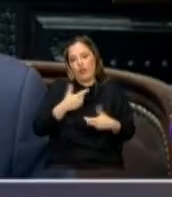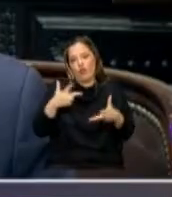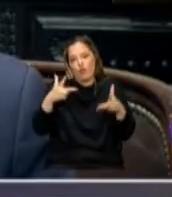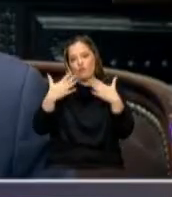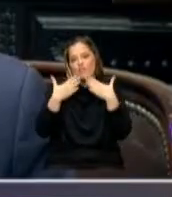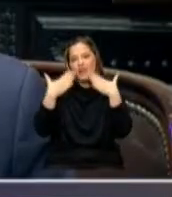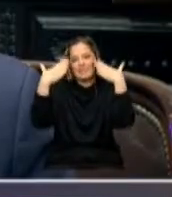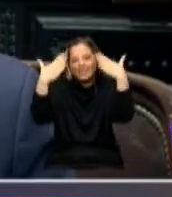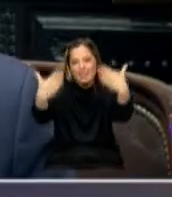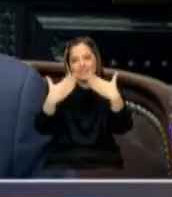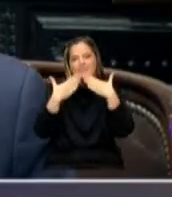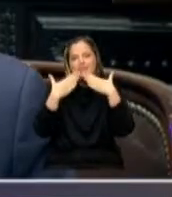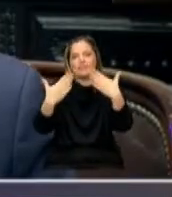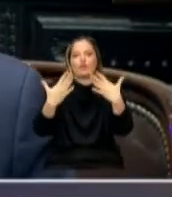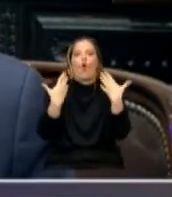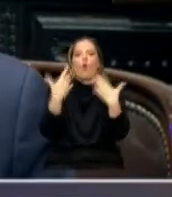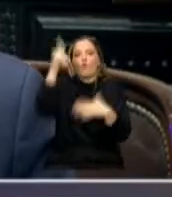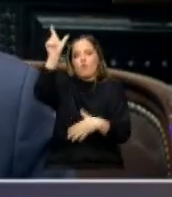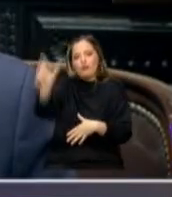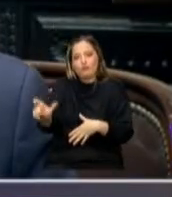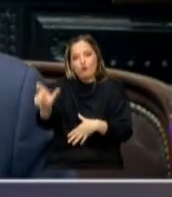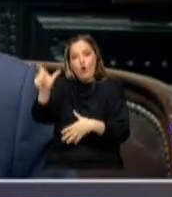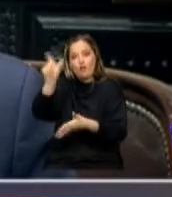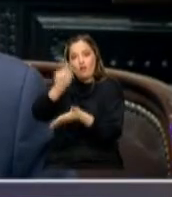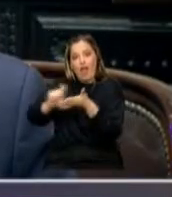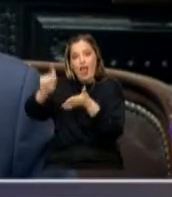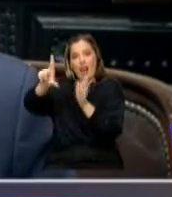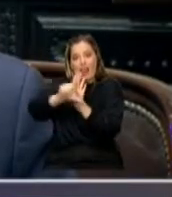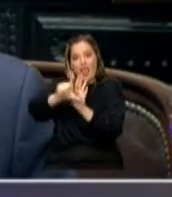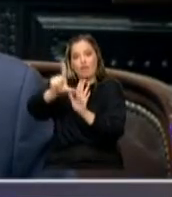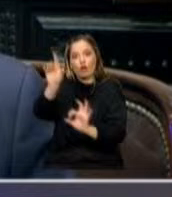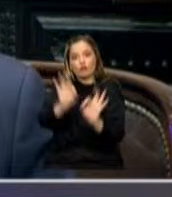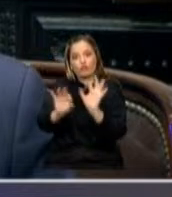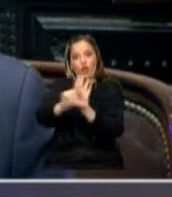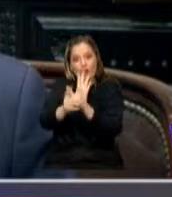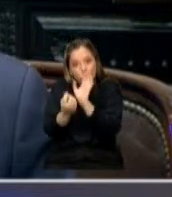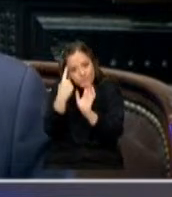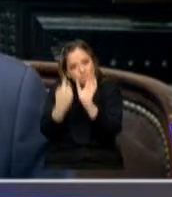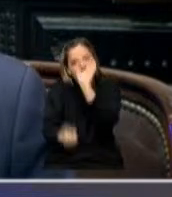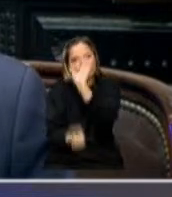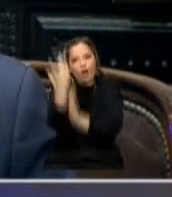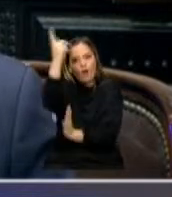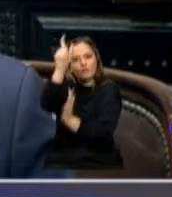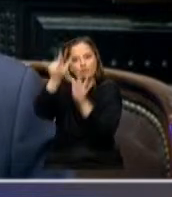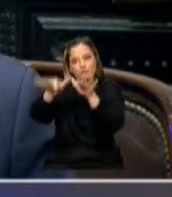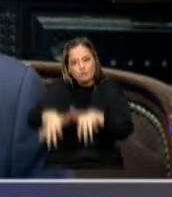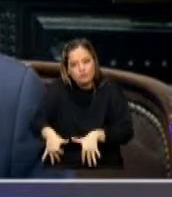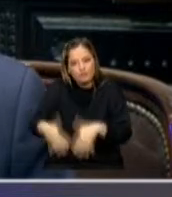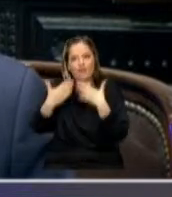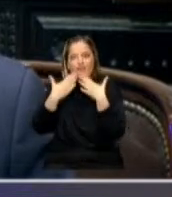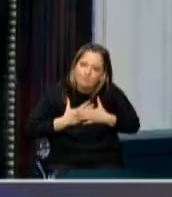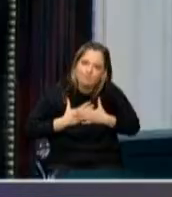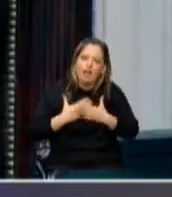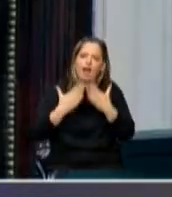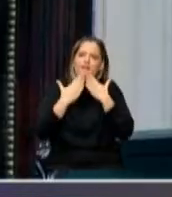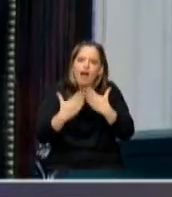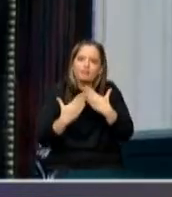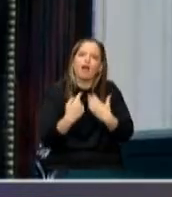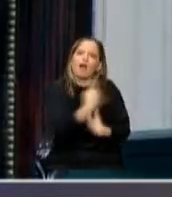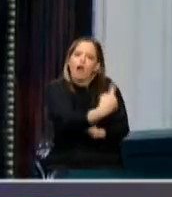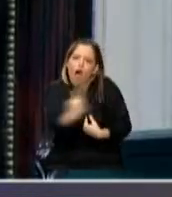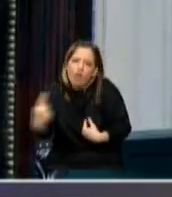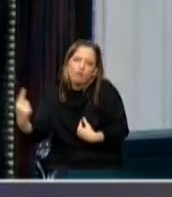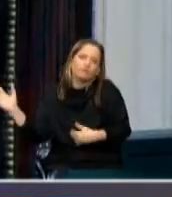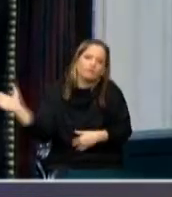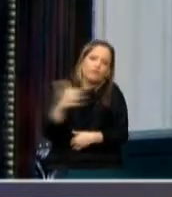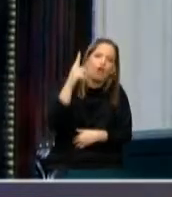Porque así como se ha estado hablando mucho de la nueva integración del Gabinete Nacional, el dato nuevo es que el Ministerio de